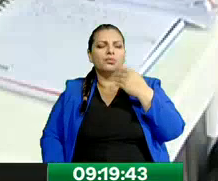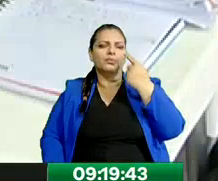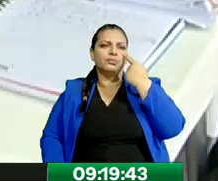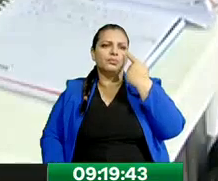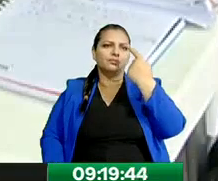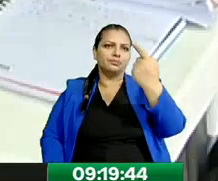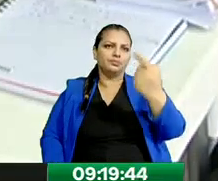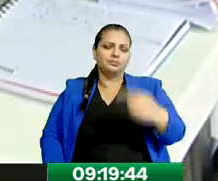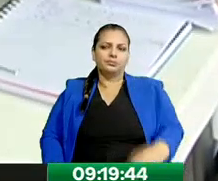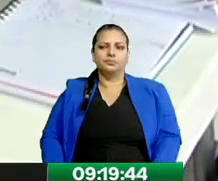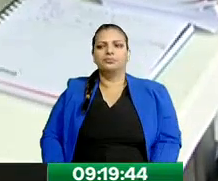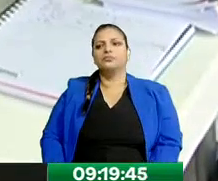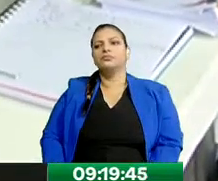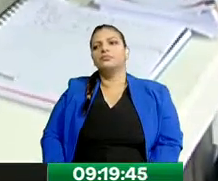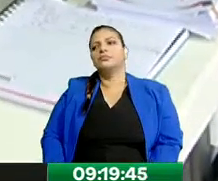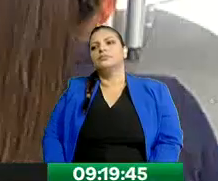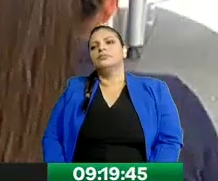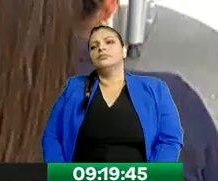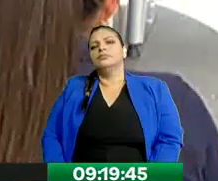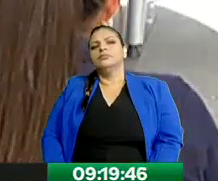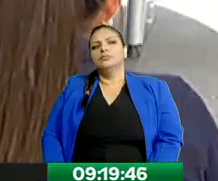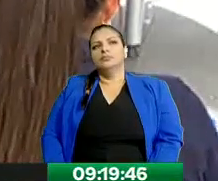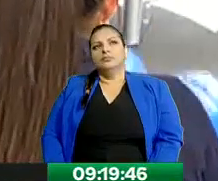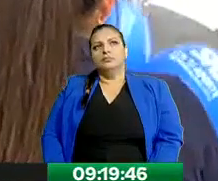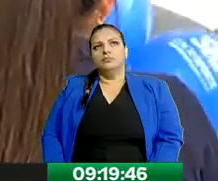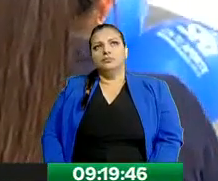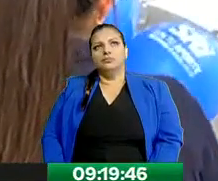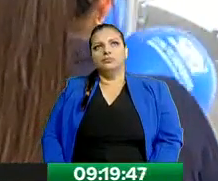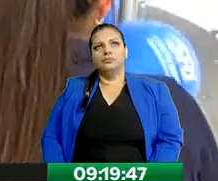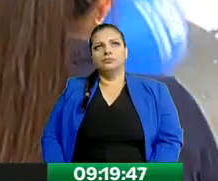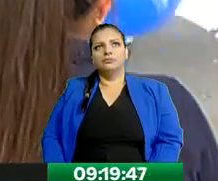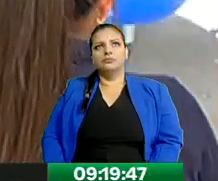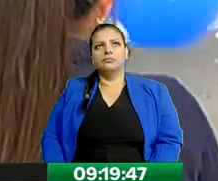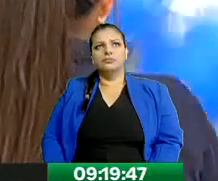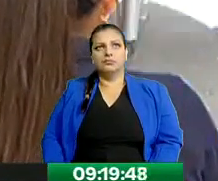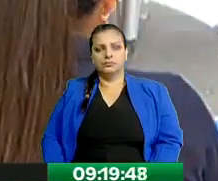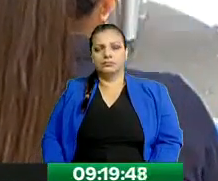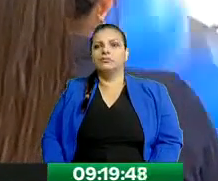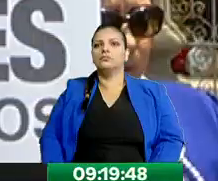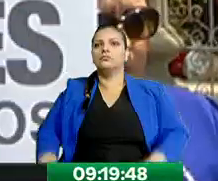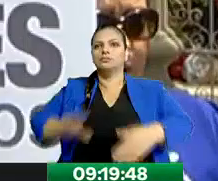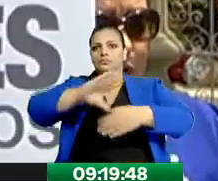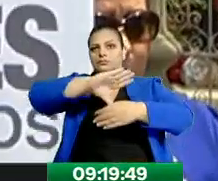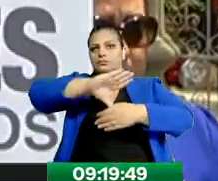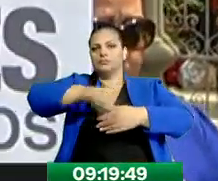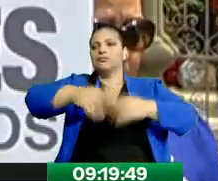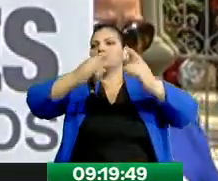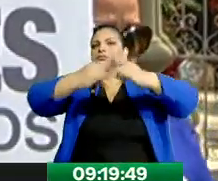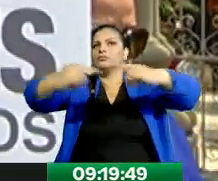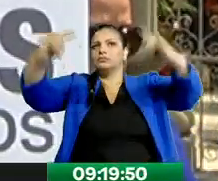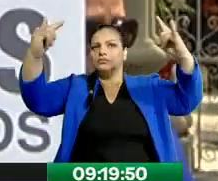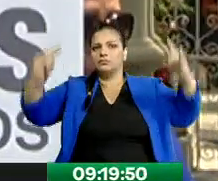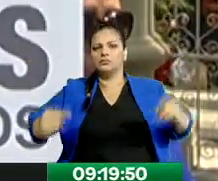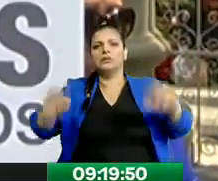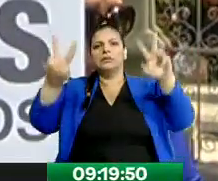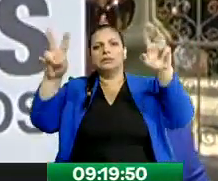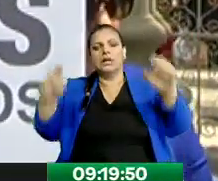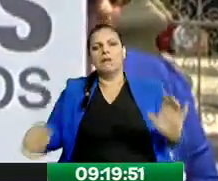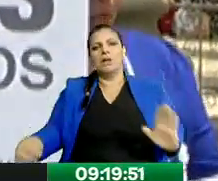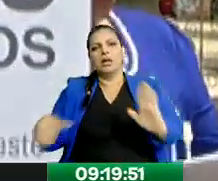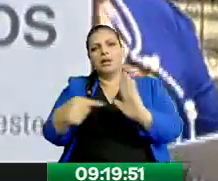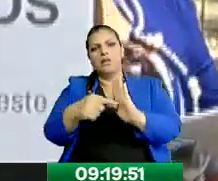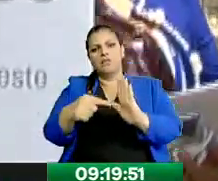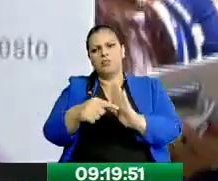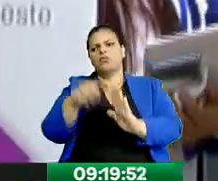La feria presentó stands informativos sobre los beneficios de la remisión tributaria, que es la condonación de intereses y